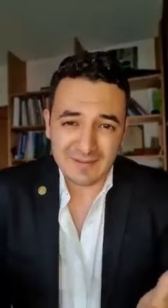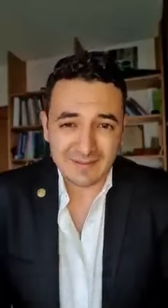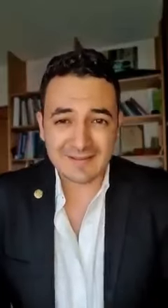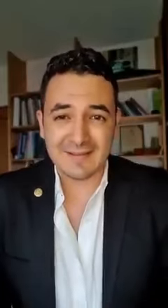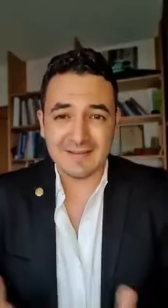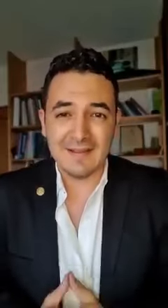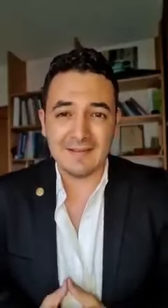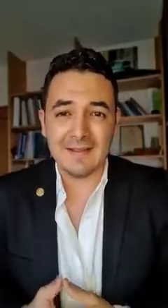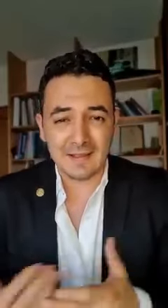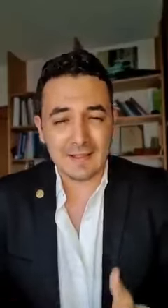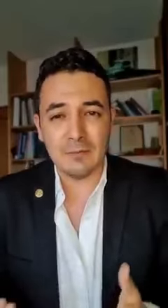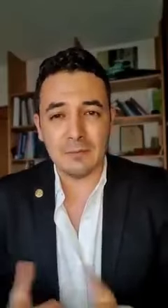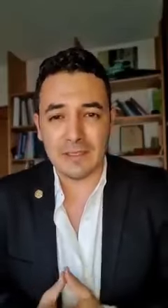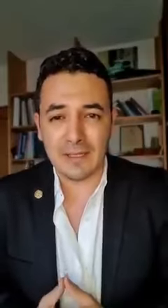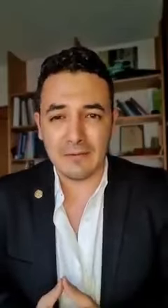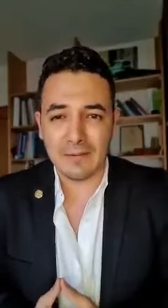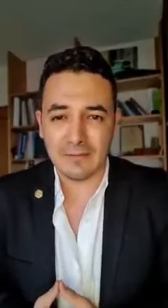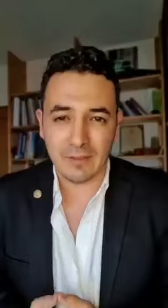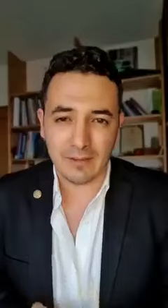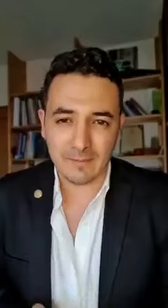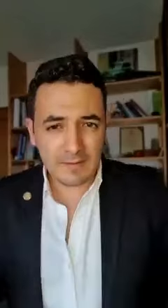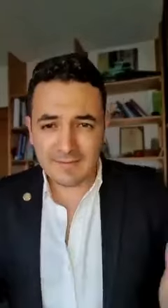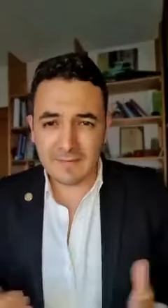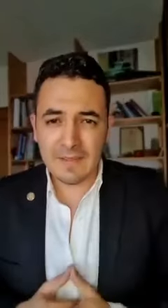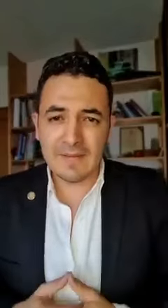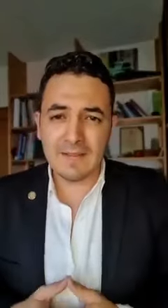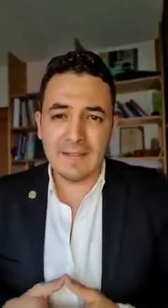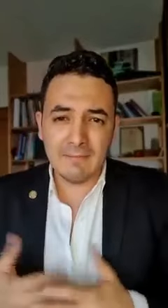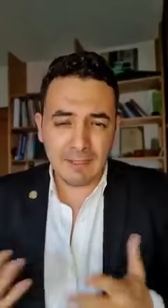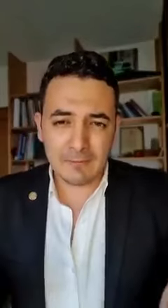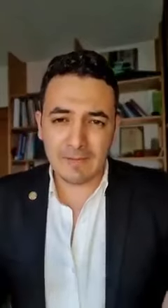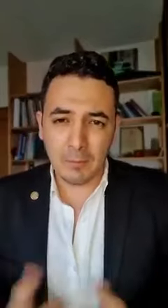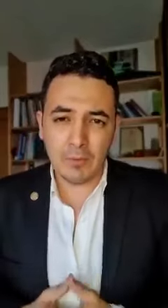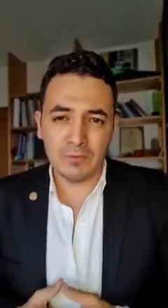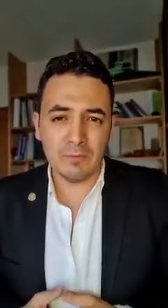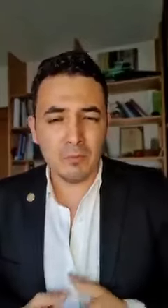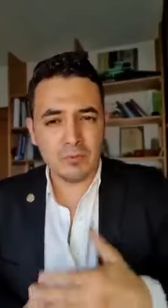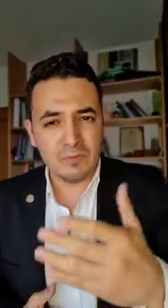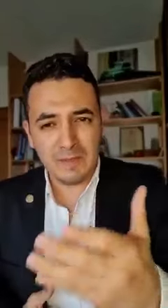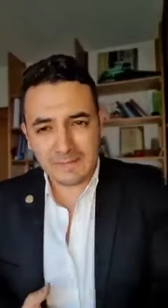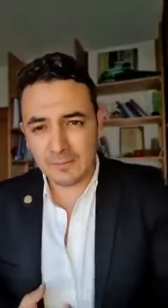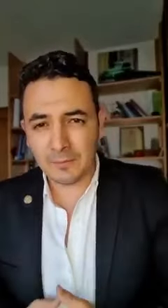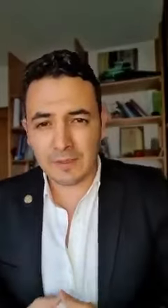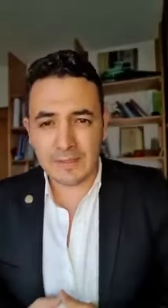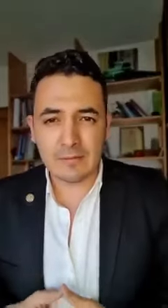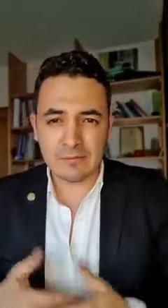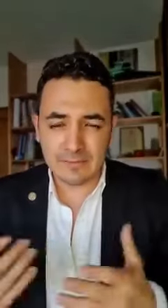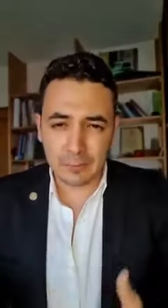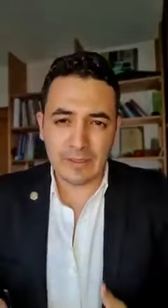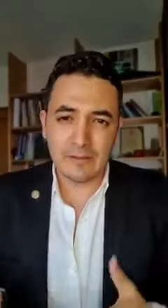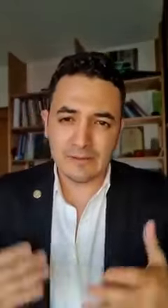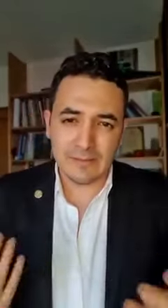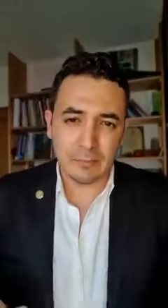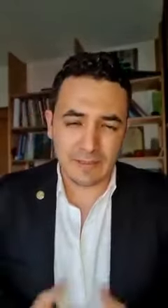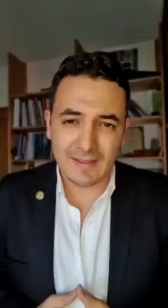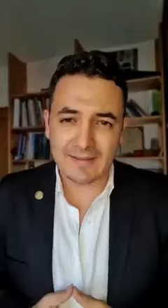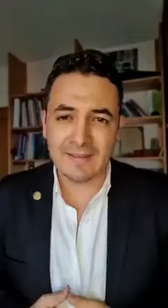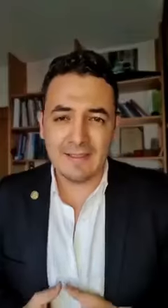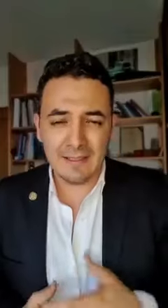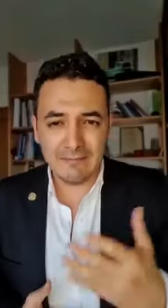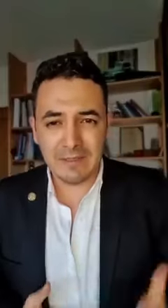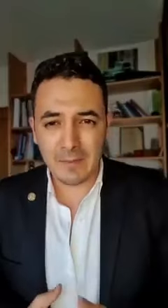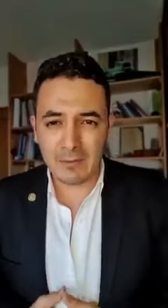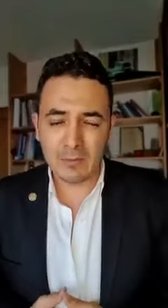mismos presidentes del Crédito Hipotecario Nacional. Esta enmienda tenía varios apoyos. Muchos partidos políticos, diputados y